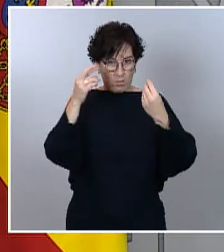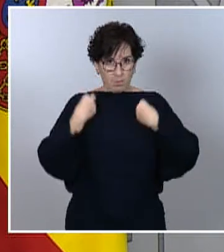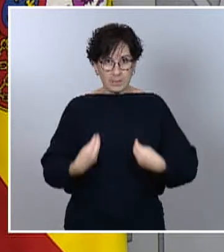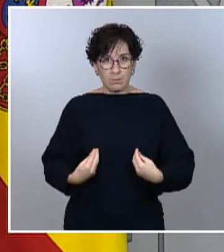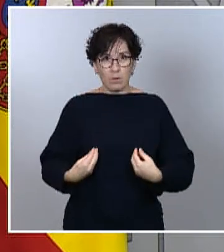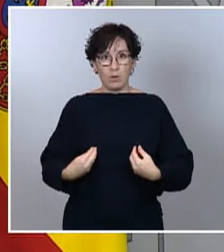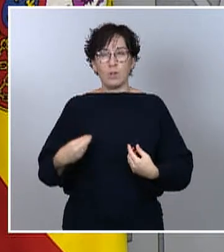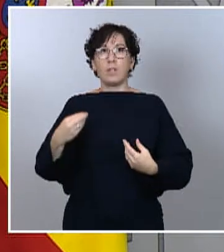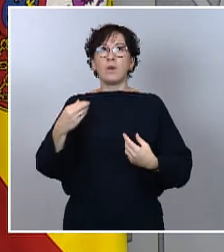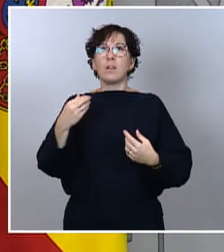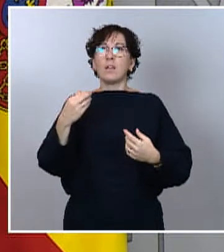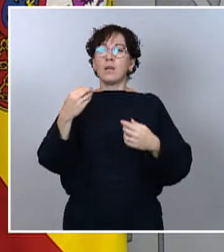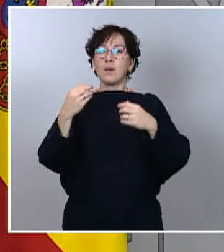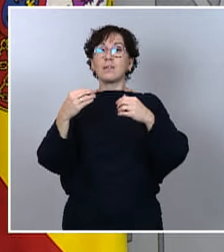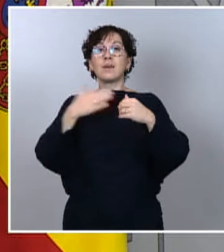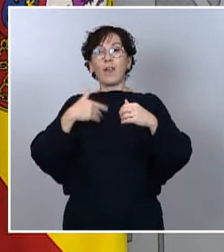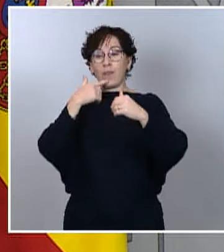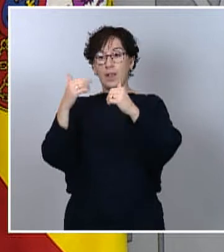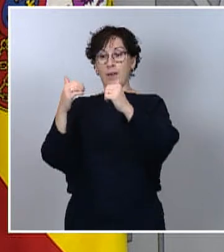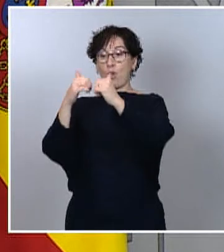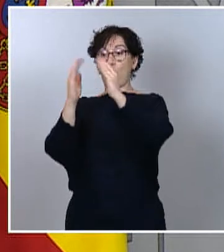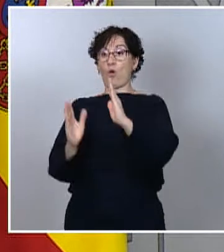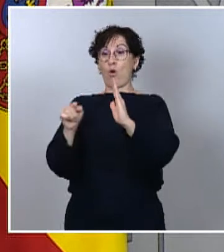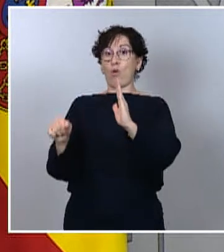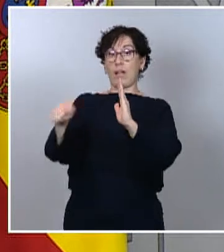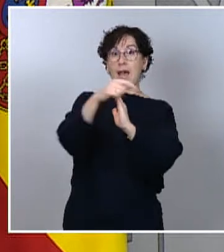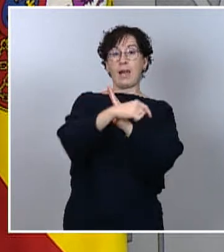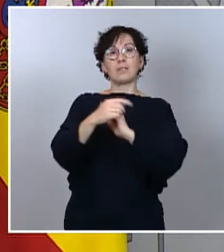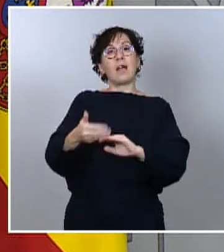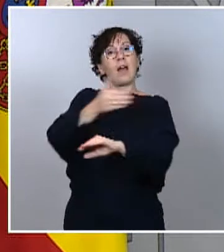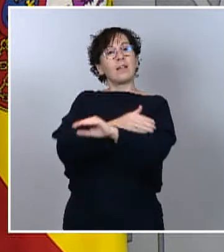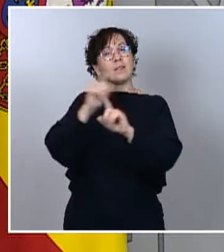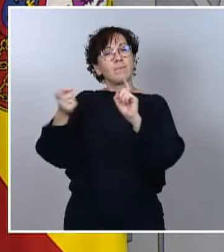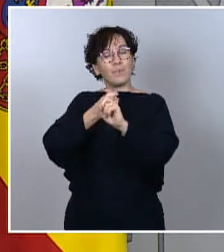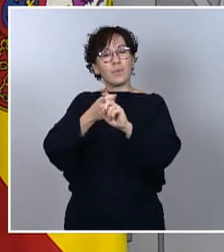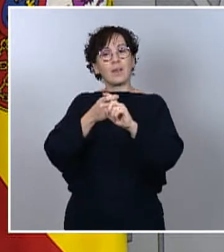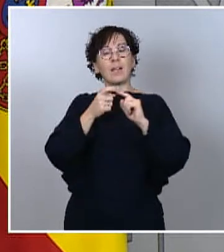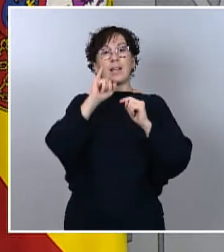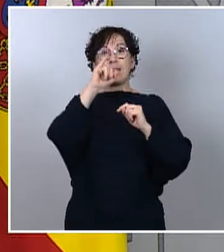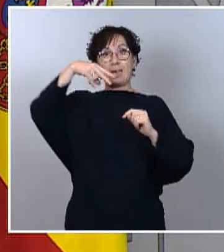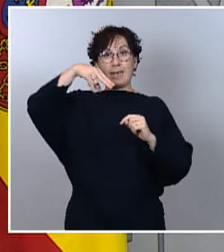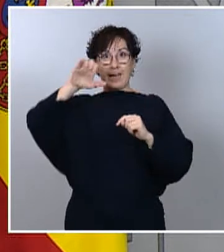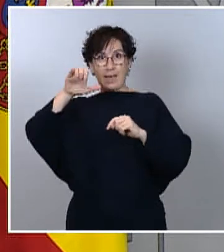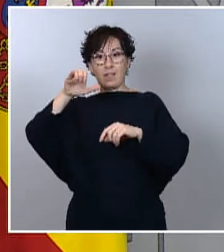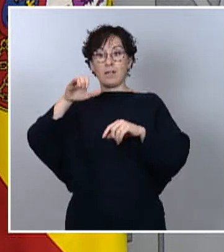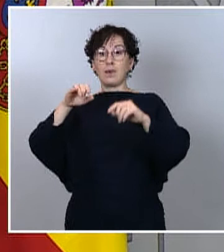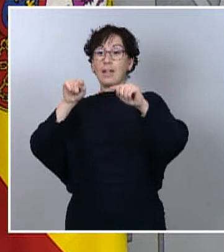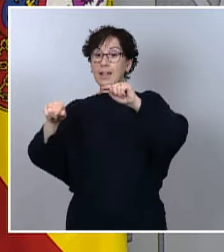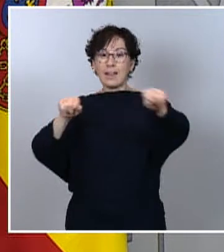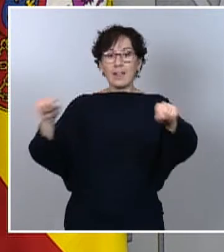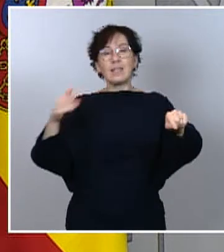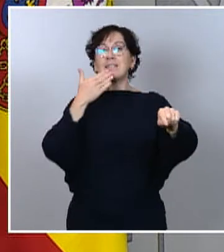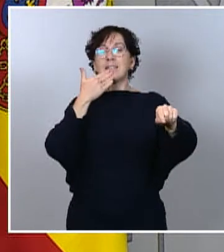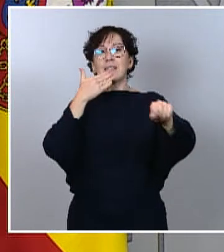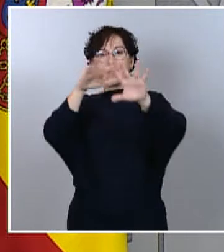hogares identificados con la ayuda del Instituto Nacional de Estadística para representar al conjunto de la población española. A todos